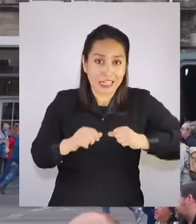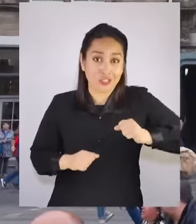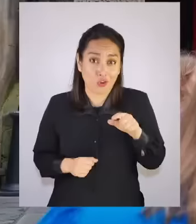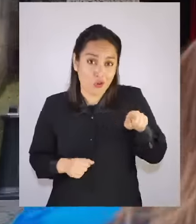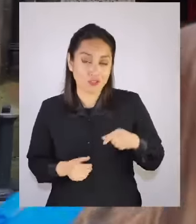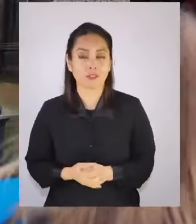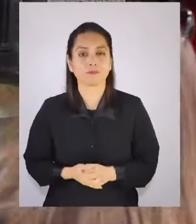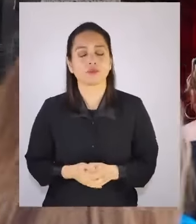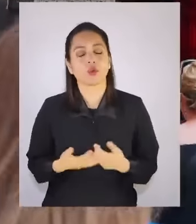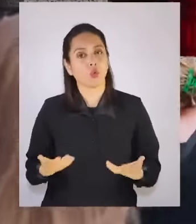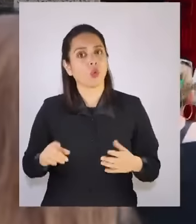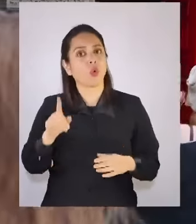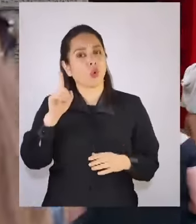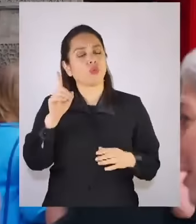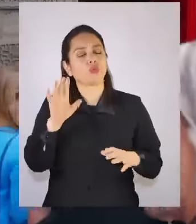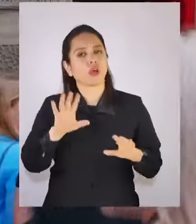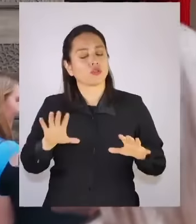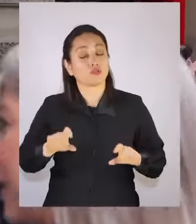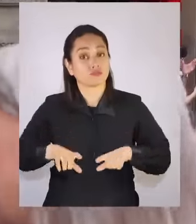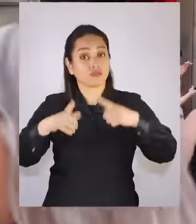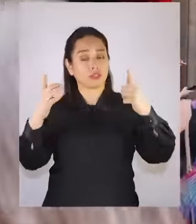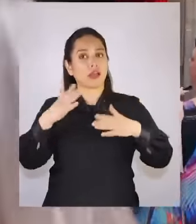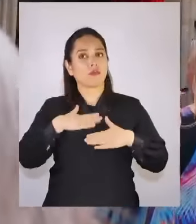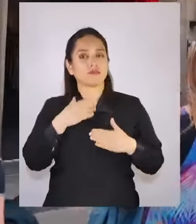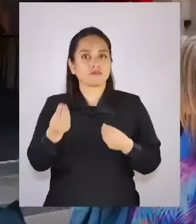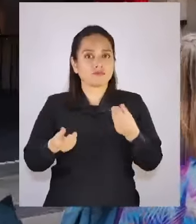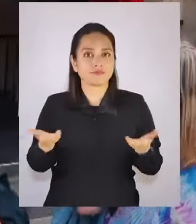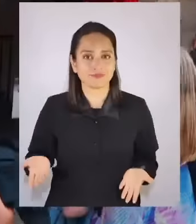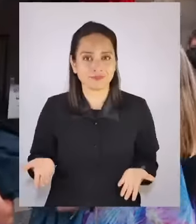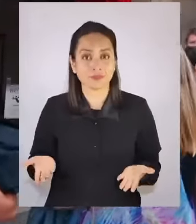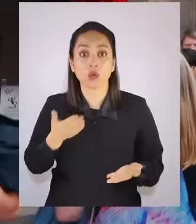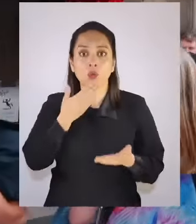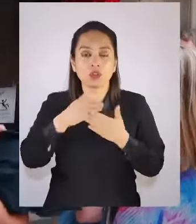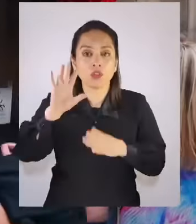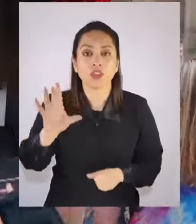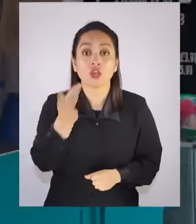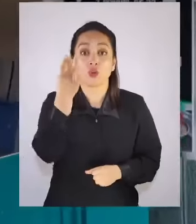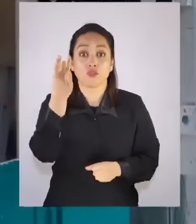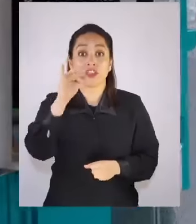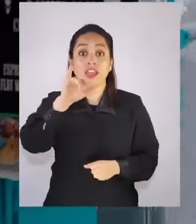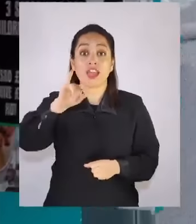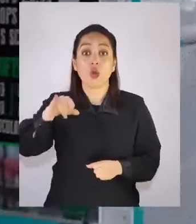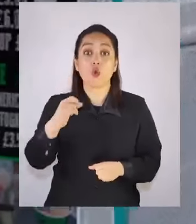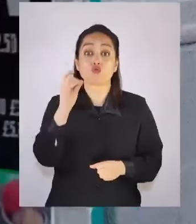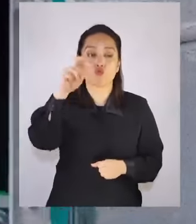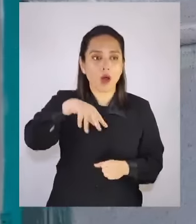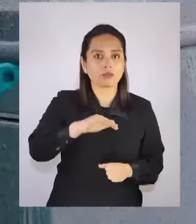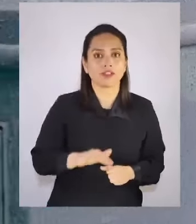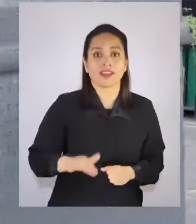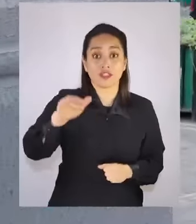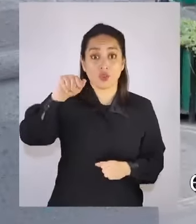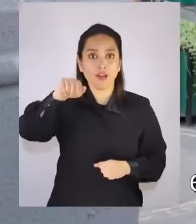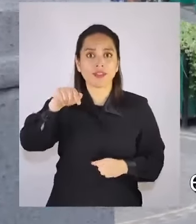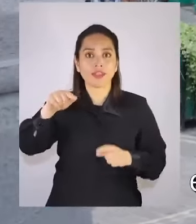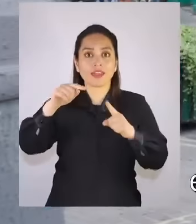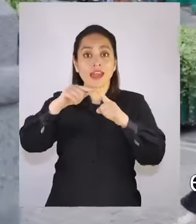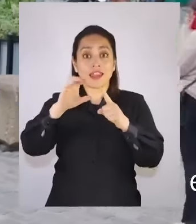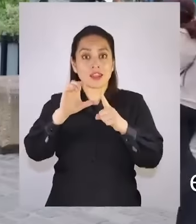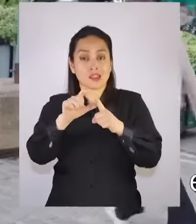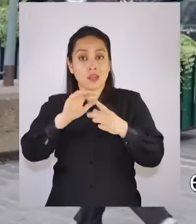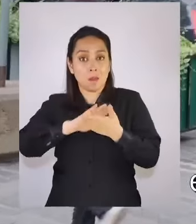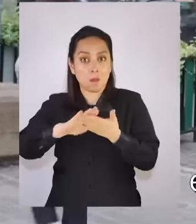Una de las cosas más sorprendentes que me sucedió fue que al descubrir que Juan Moat creció en Edimburgo, en las